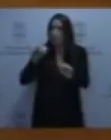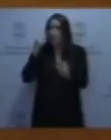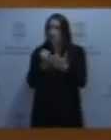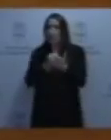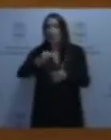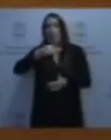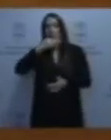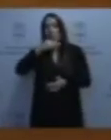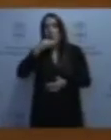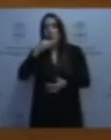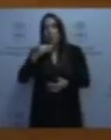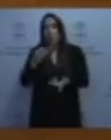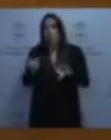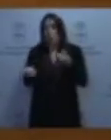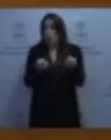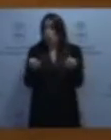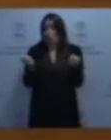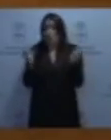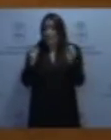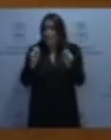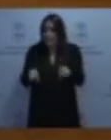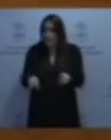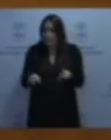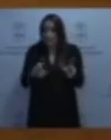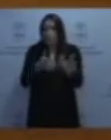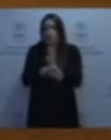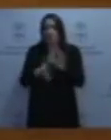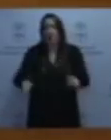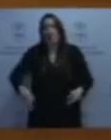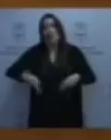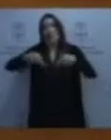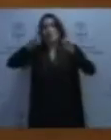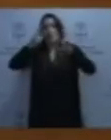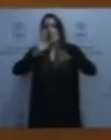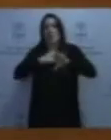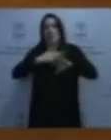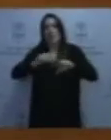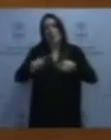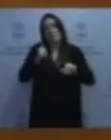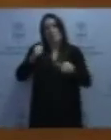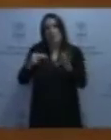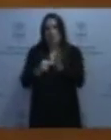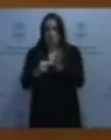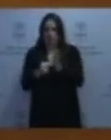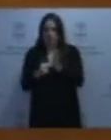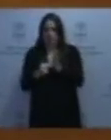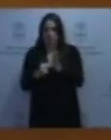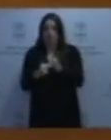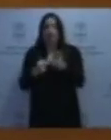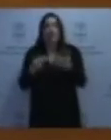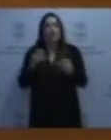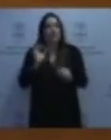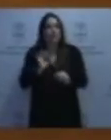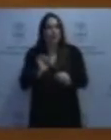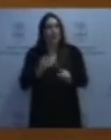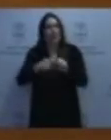control afuraca la malla del corral y deja vía libre a la tropelía. Y es verdad que hay muchas